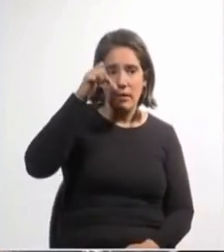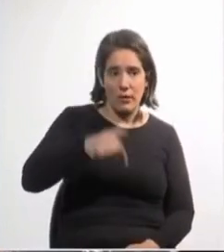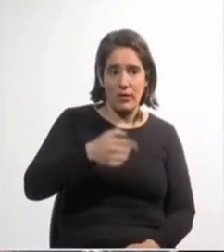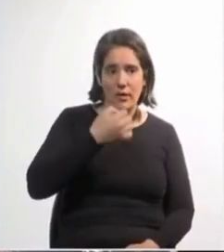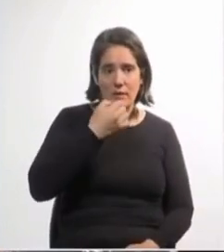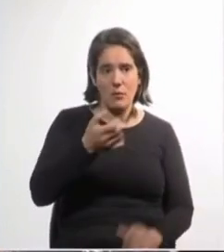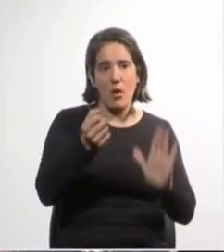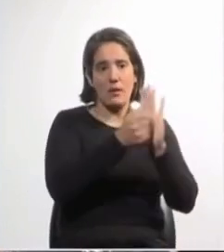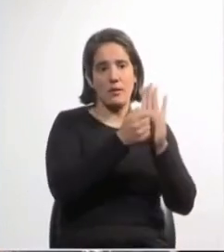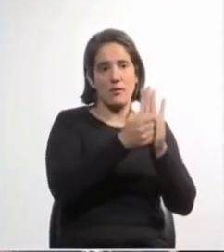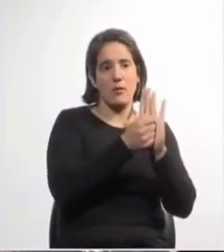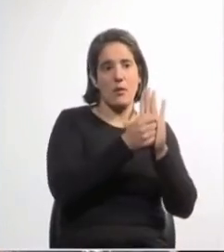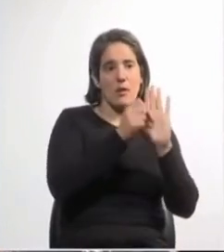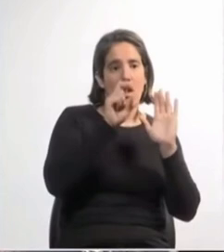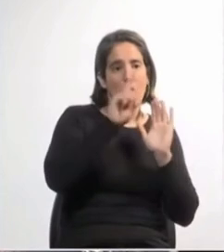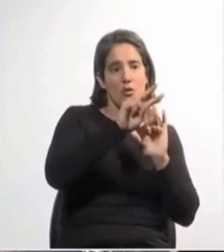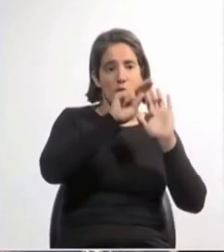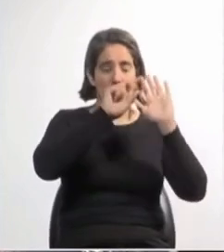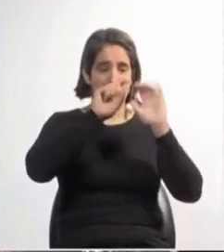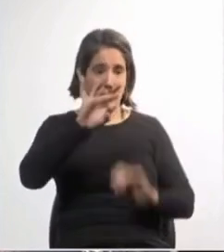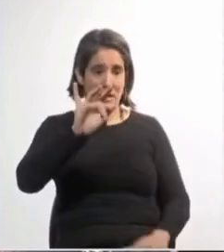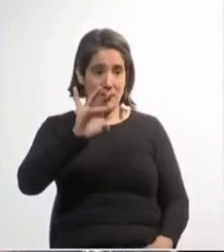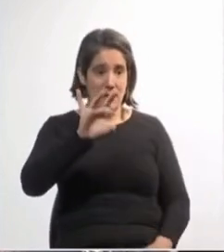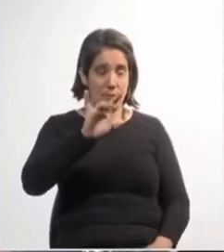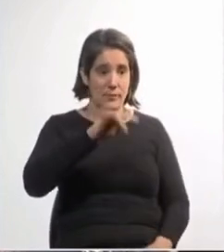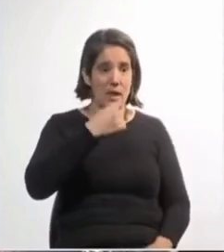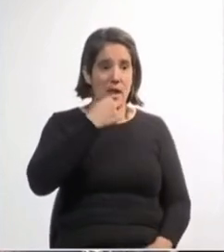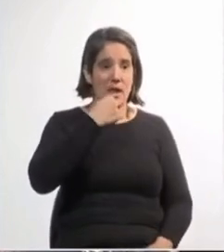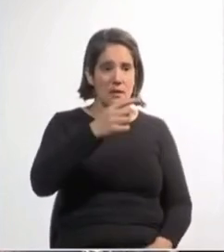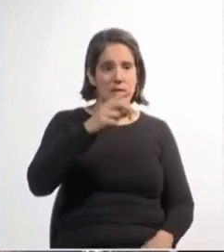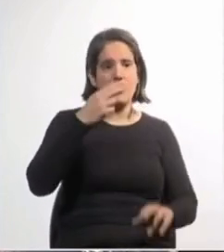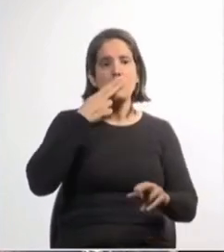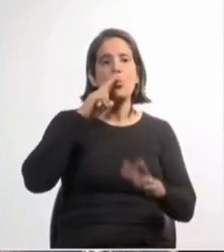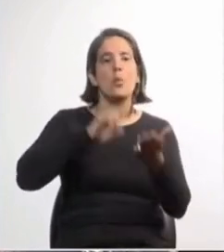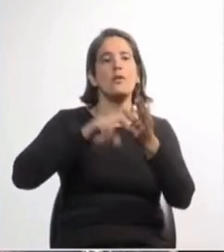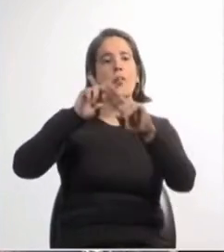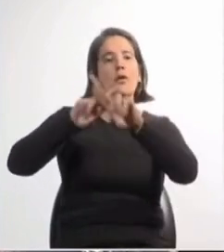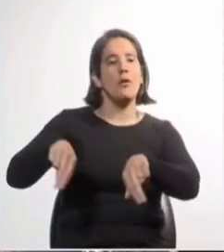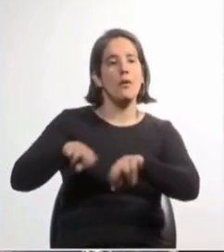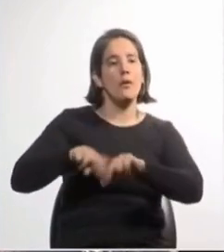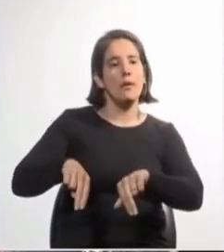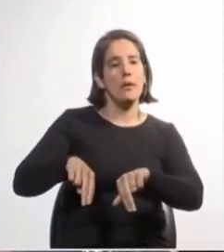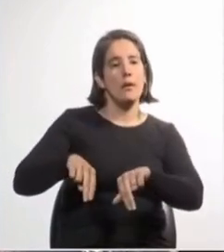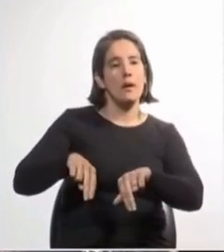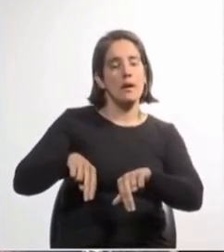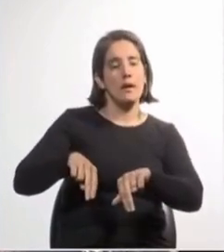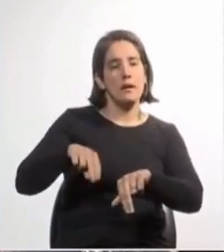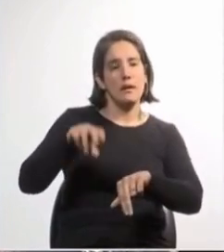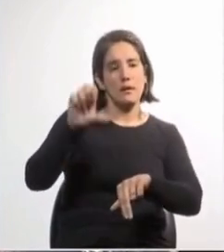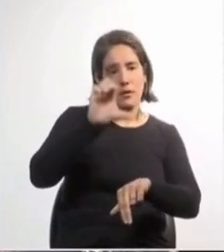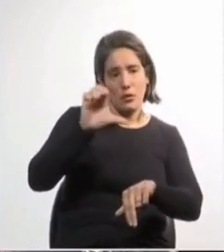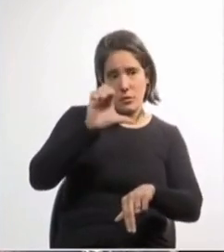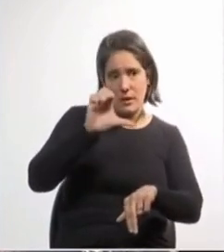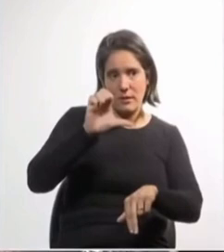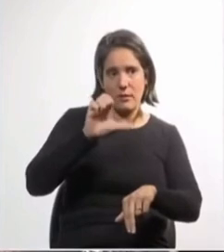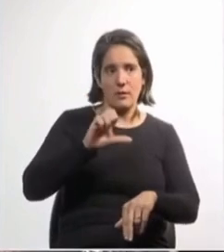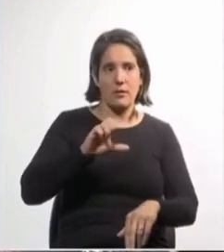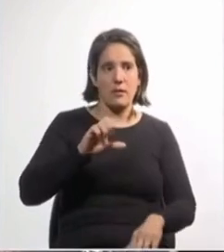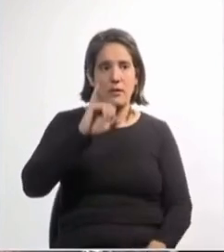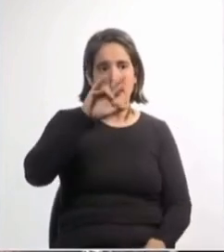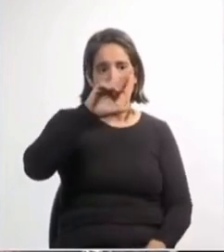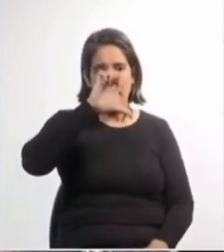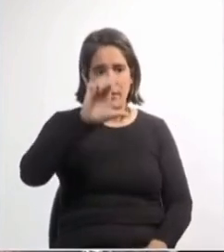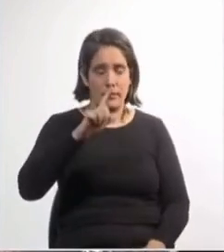los artículos 215, que refiere a una exoneración del impuesto a la renta de las actividades económicas,